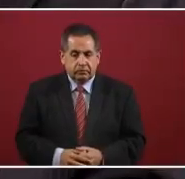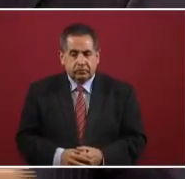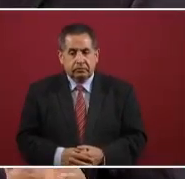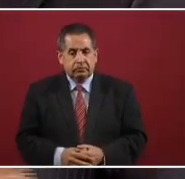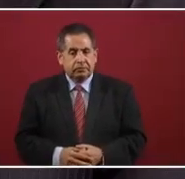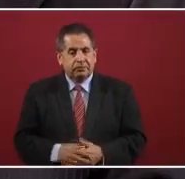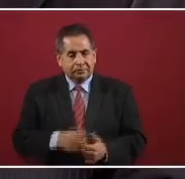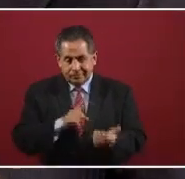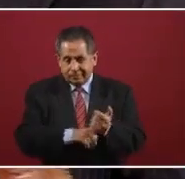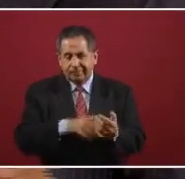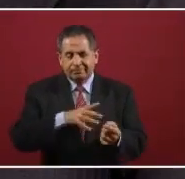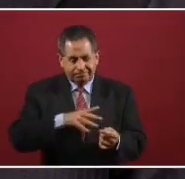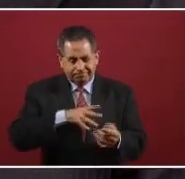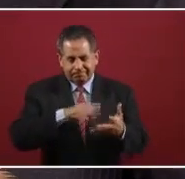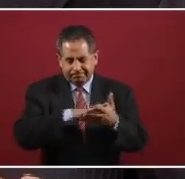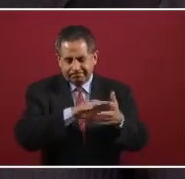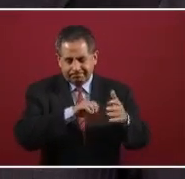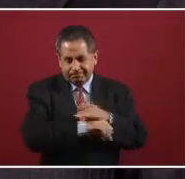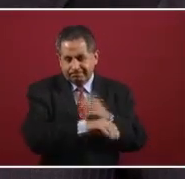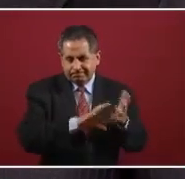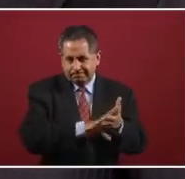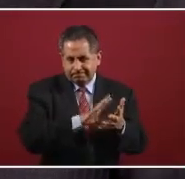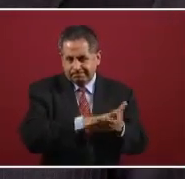que existen.